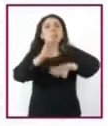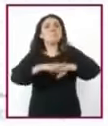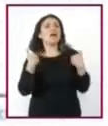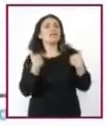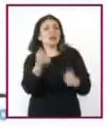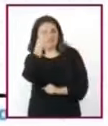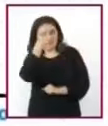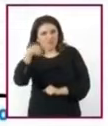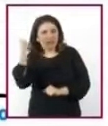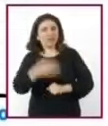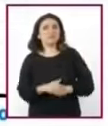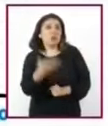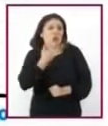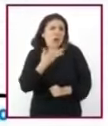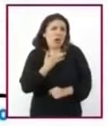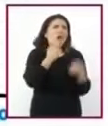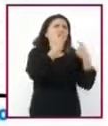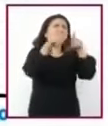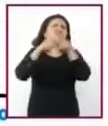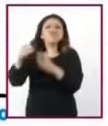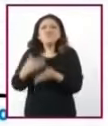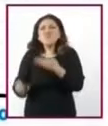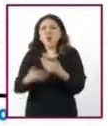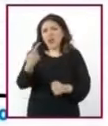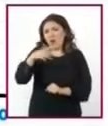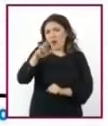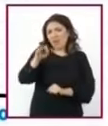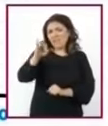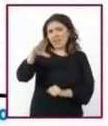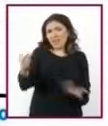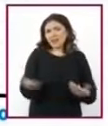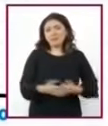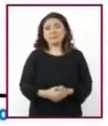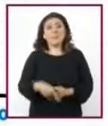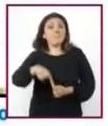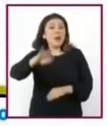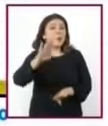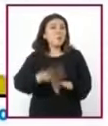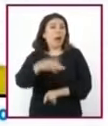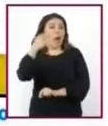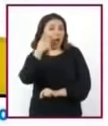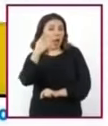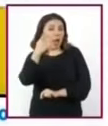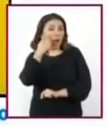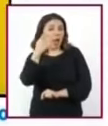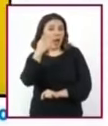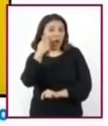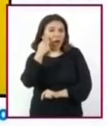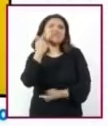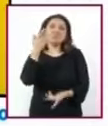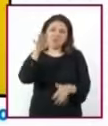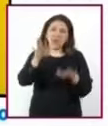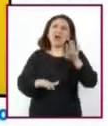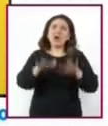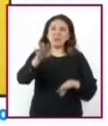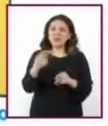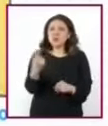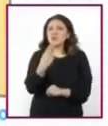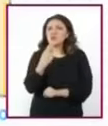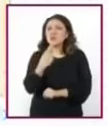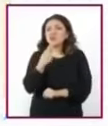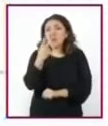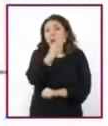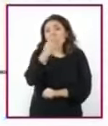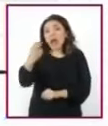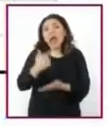de comprender. Existen muchos tipos de gráficas, pero la mayoría, en mayor o menor grado,